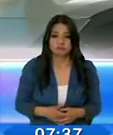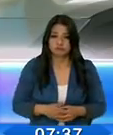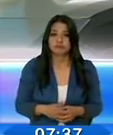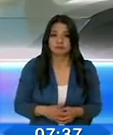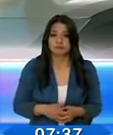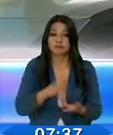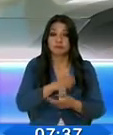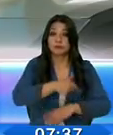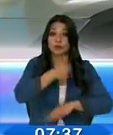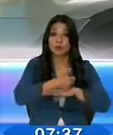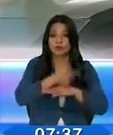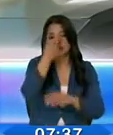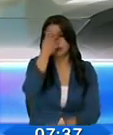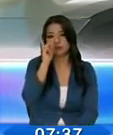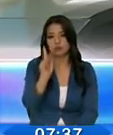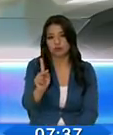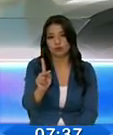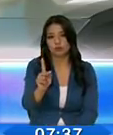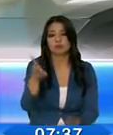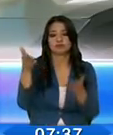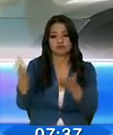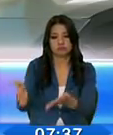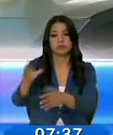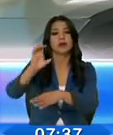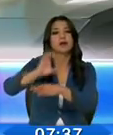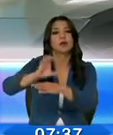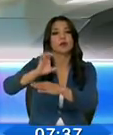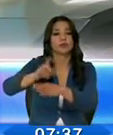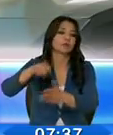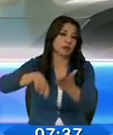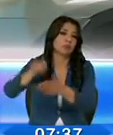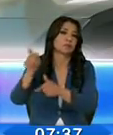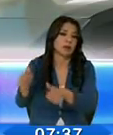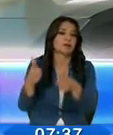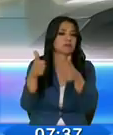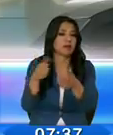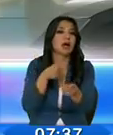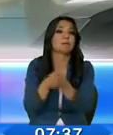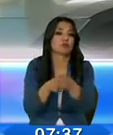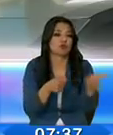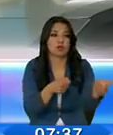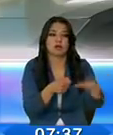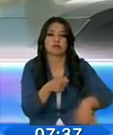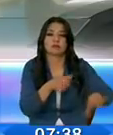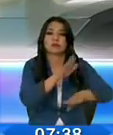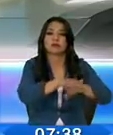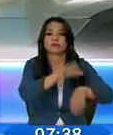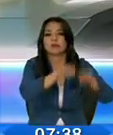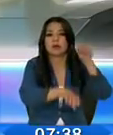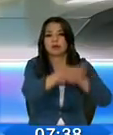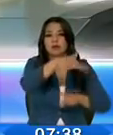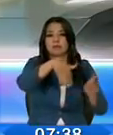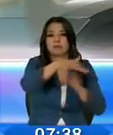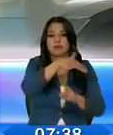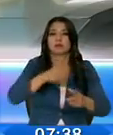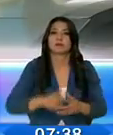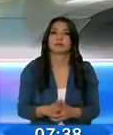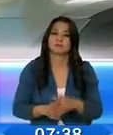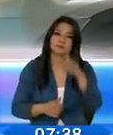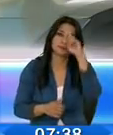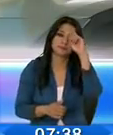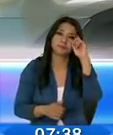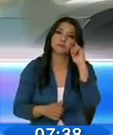el tribunal falla en favor del Ecuador en relación a este acápite puramente ambiental. ¿Qué va a hacer con este fallo